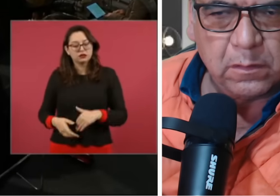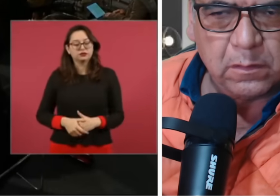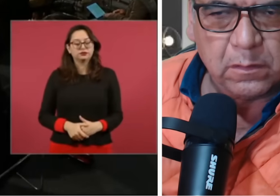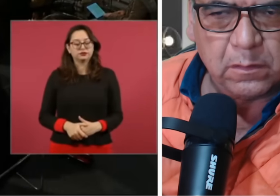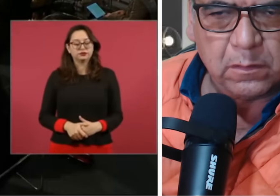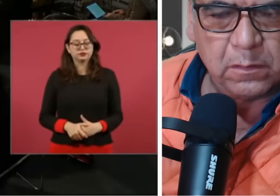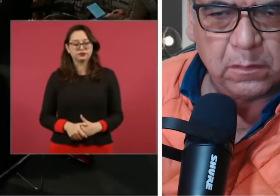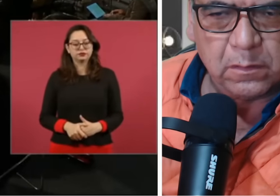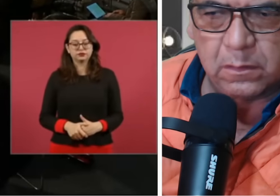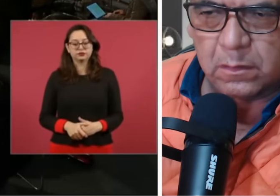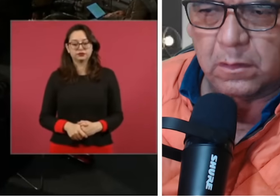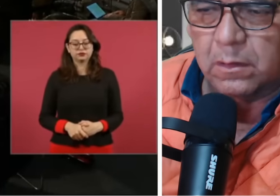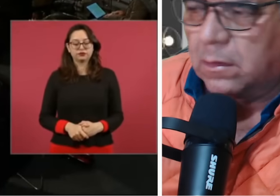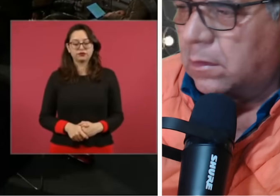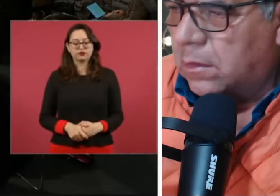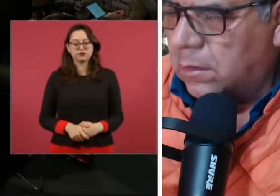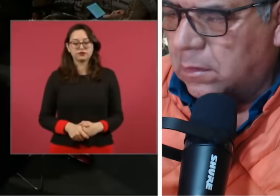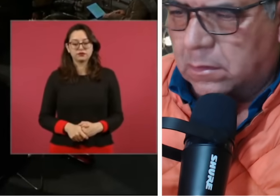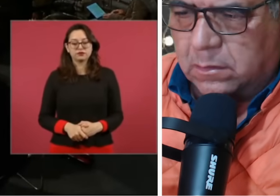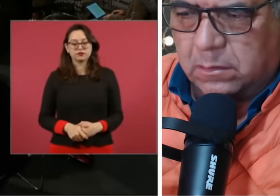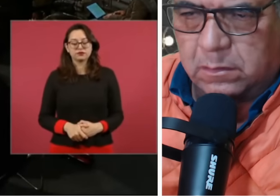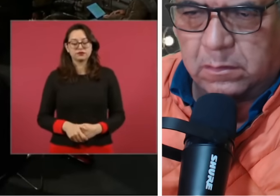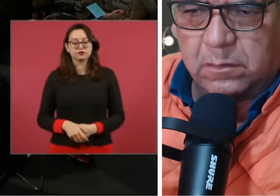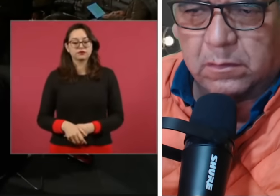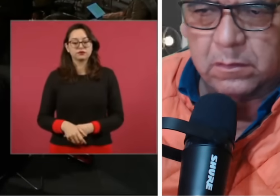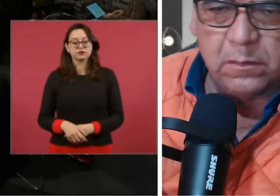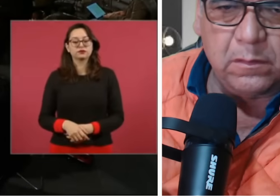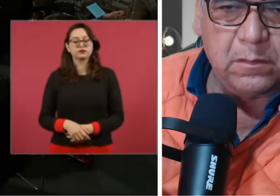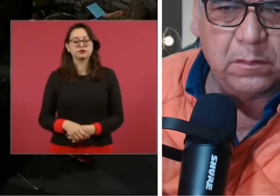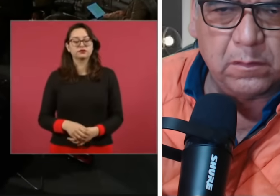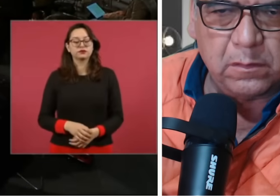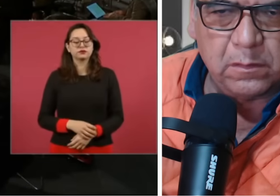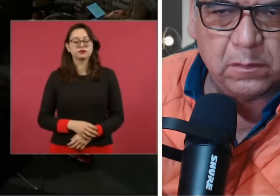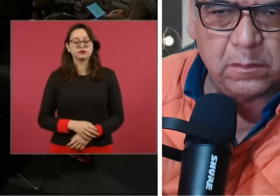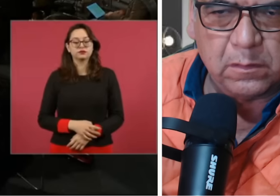y por eso también mi insistencia